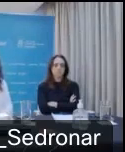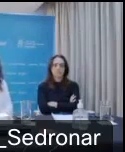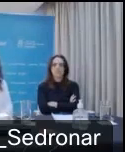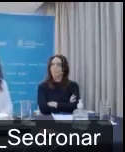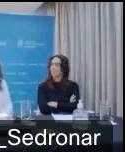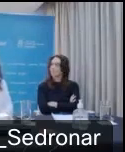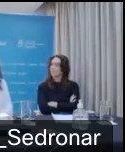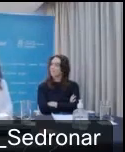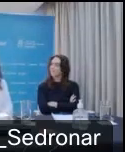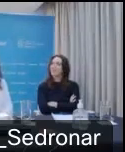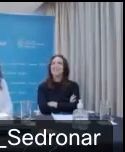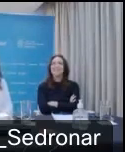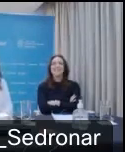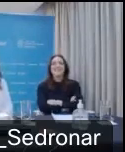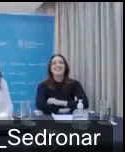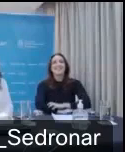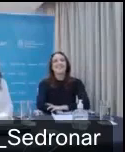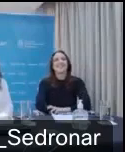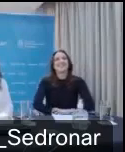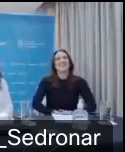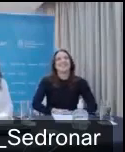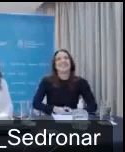sentido, no alcanzo a ver, me voy a cambiar